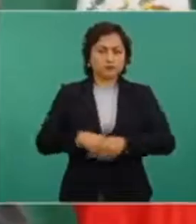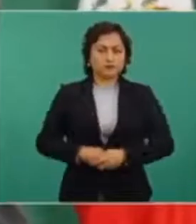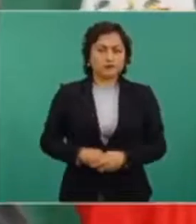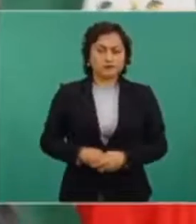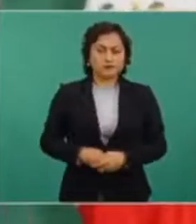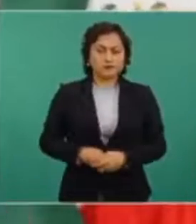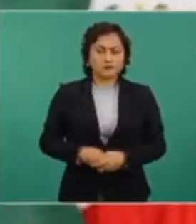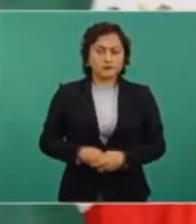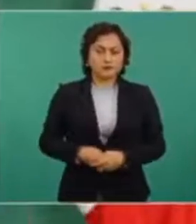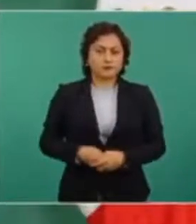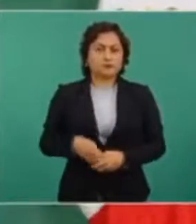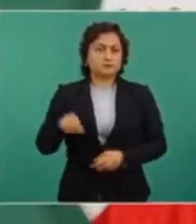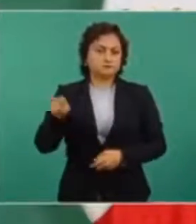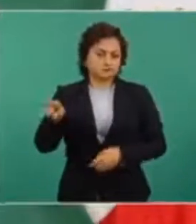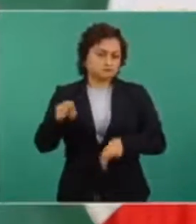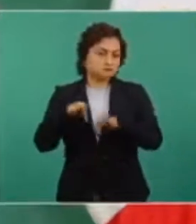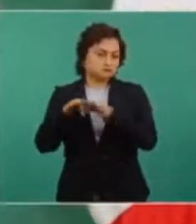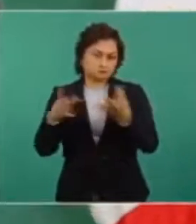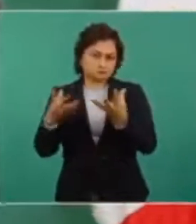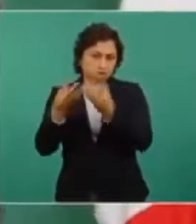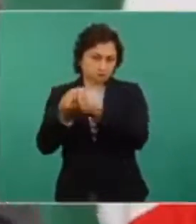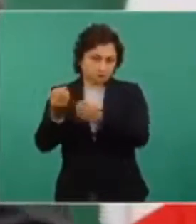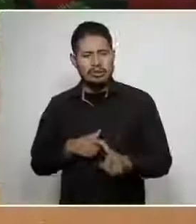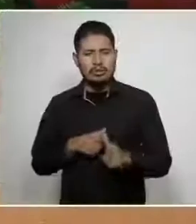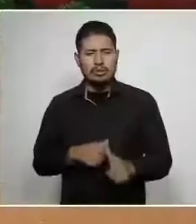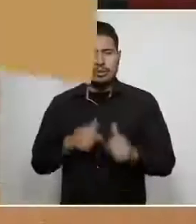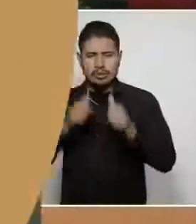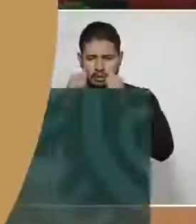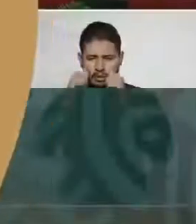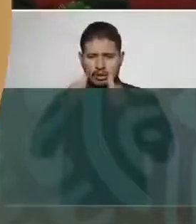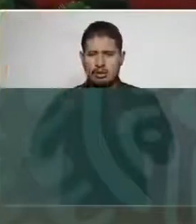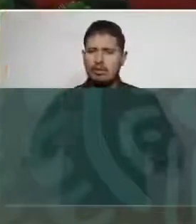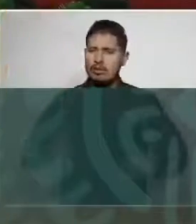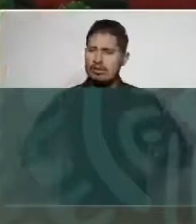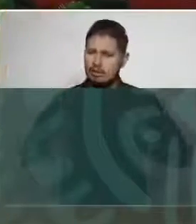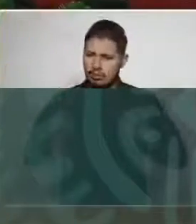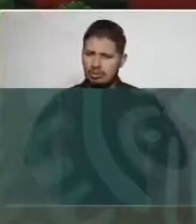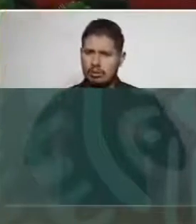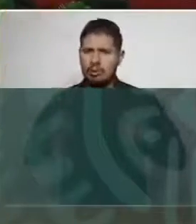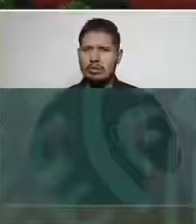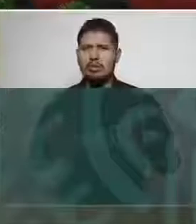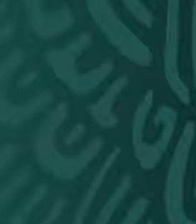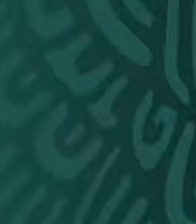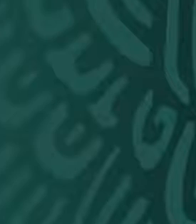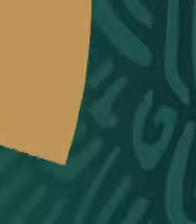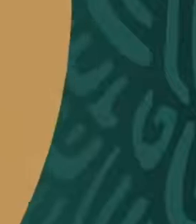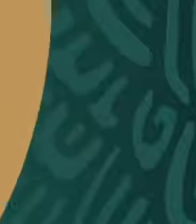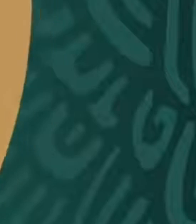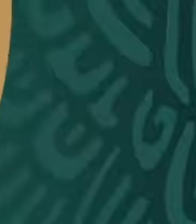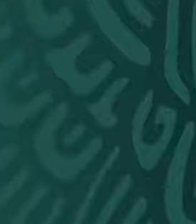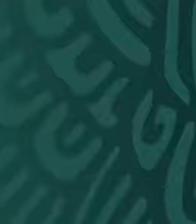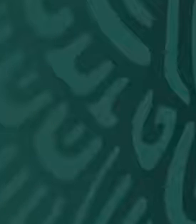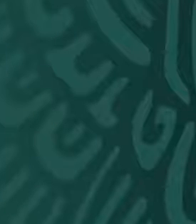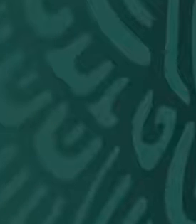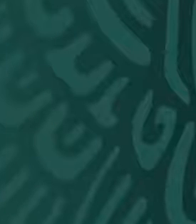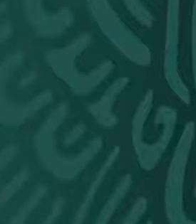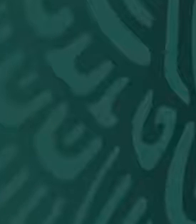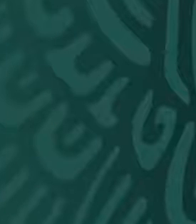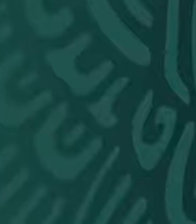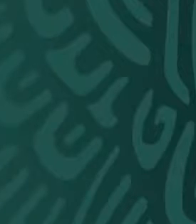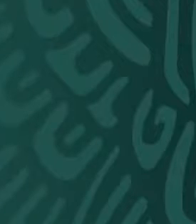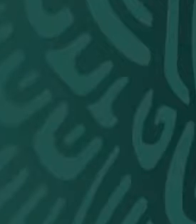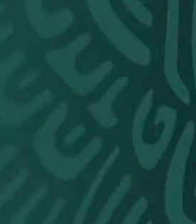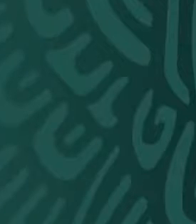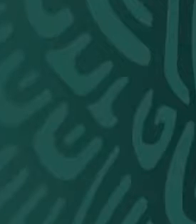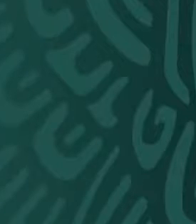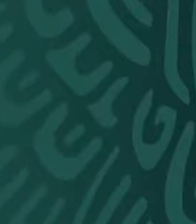con un desempeño ejemplar. El miércoles por la tarde, el jefe del Ejecutivo presentó un plan de apoyo para